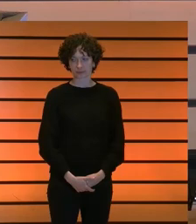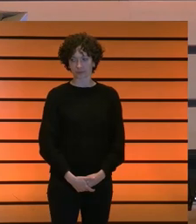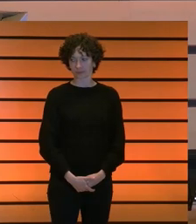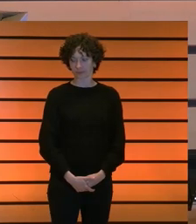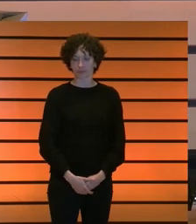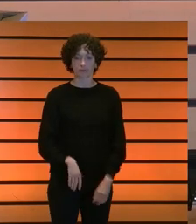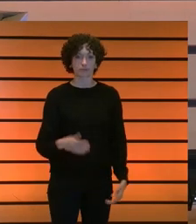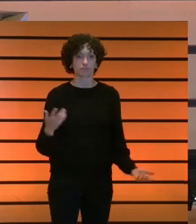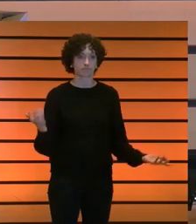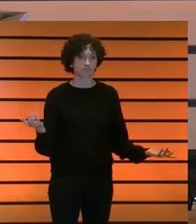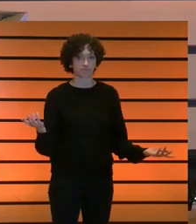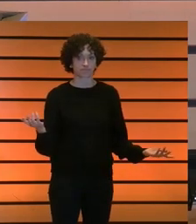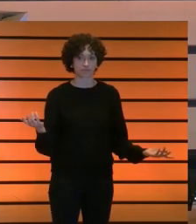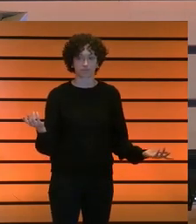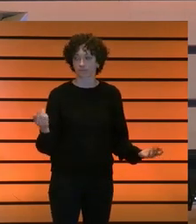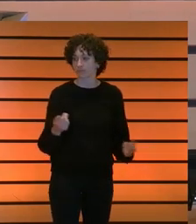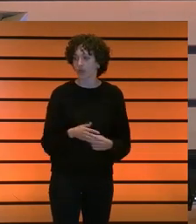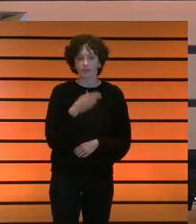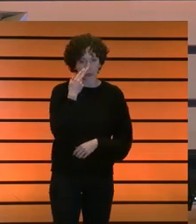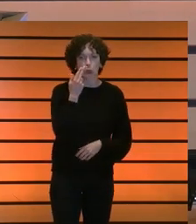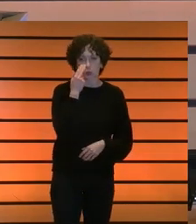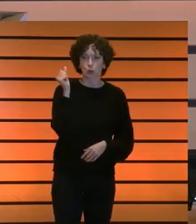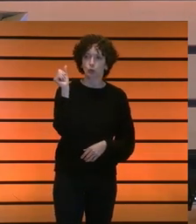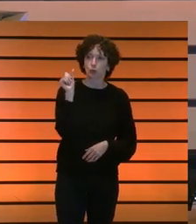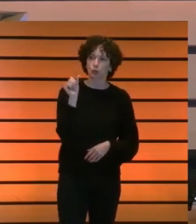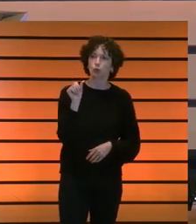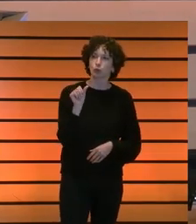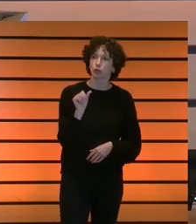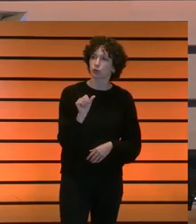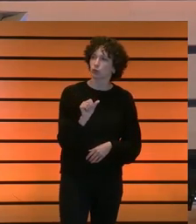bueno él ha estado muy interesante